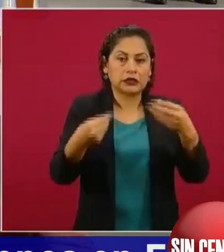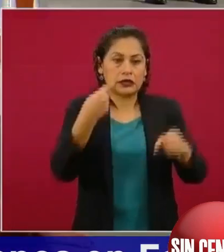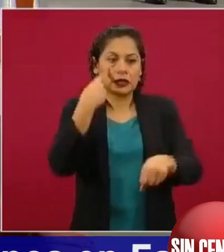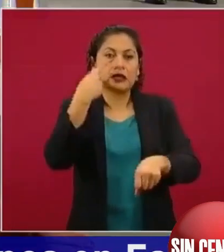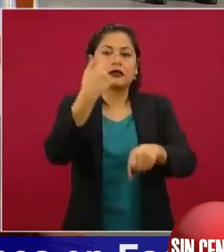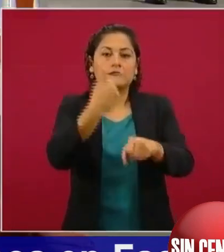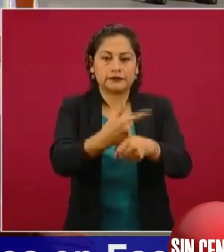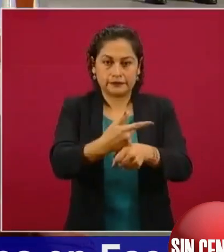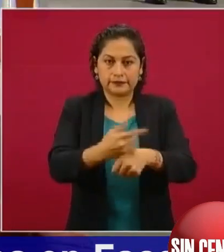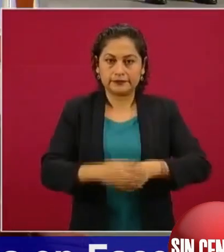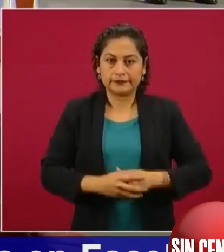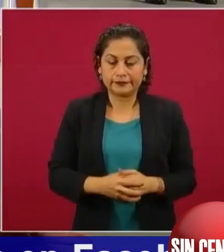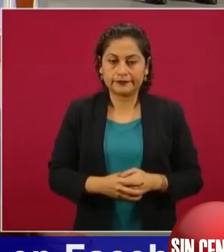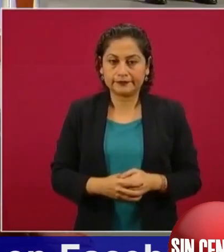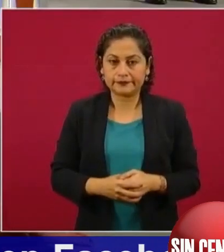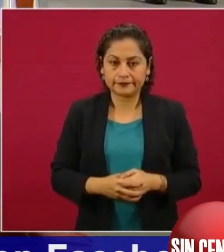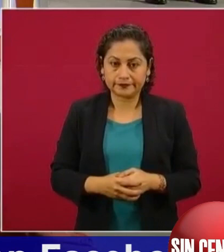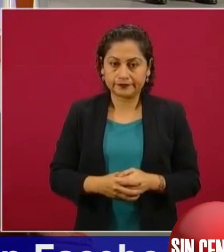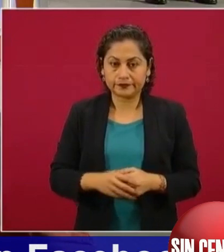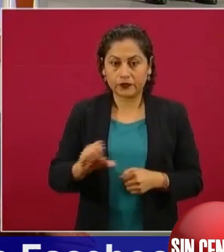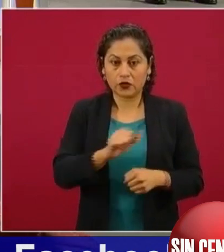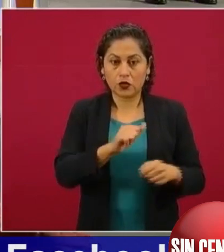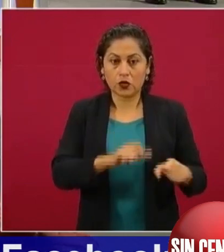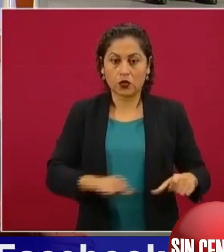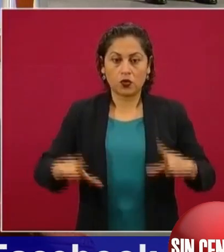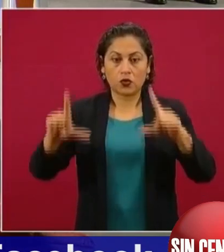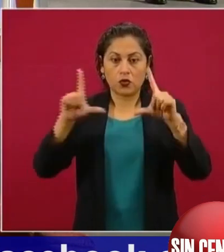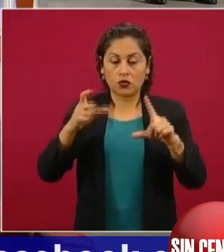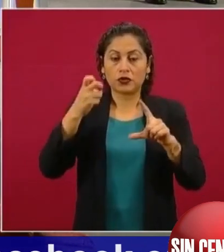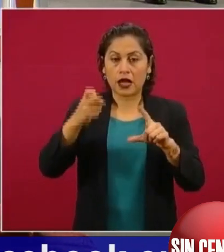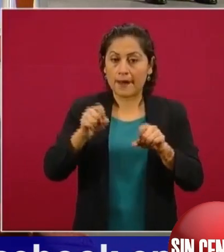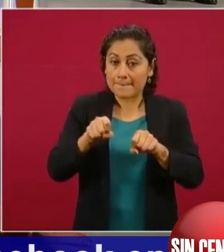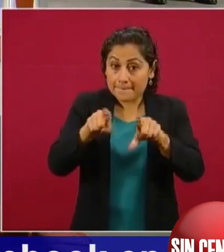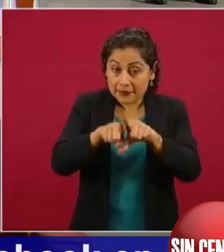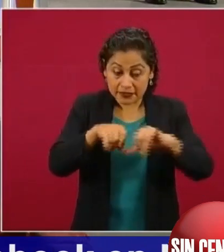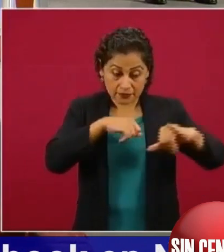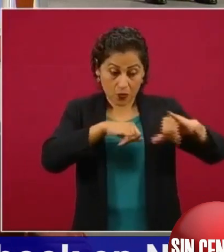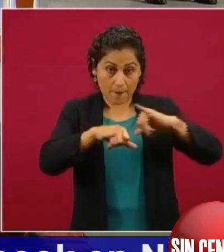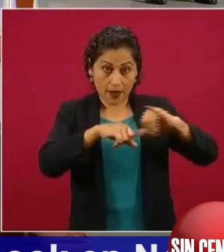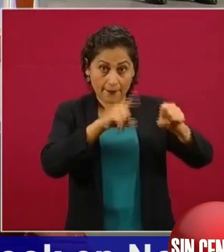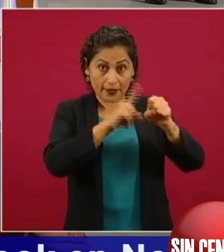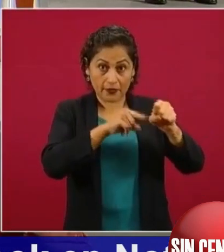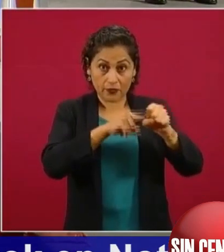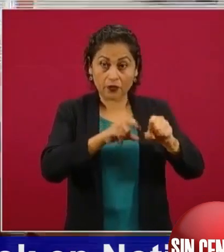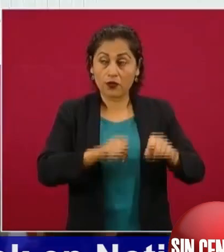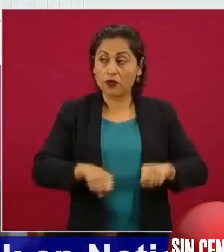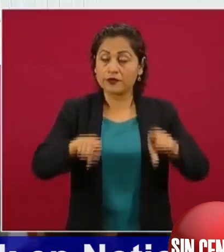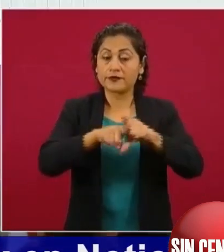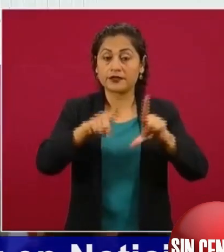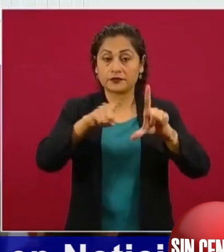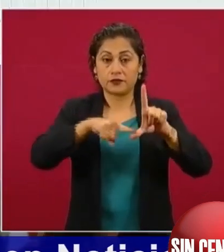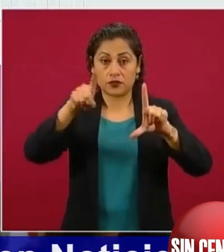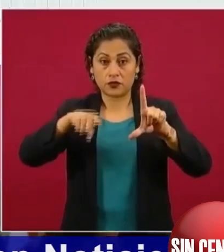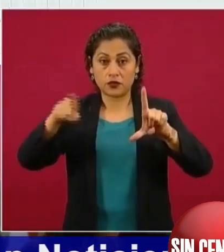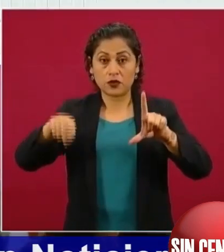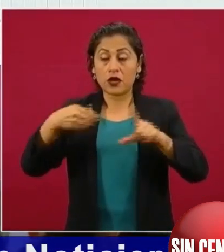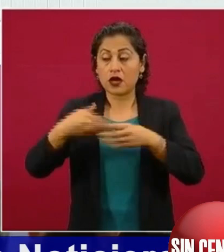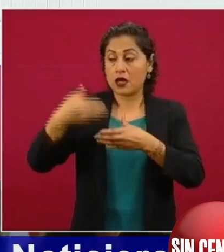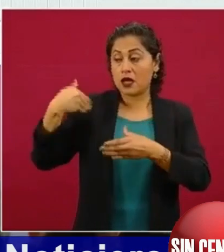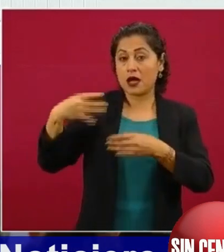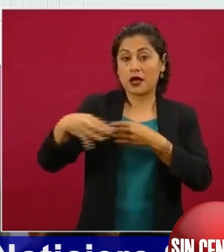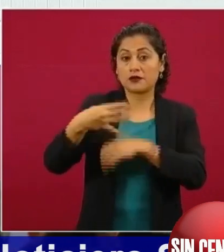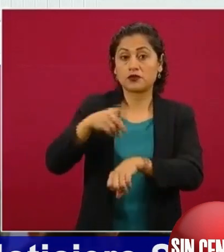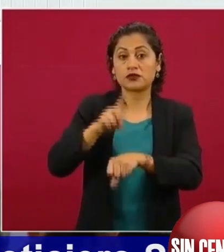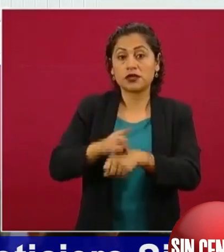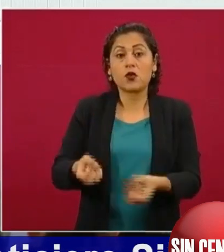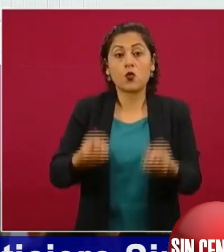La siguiente. Aquí vemos la misma curva epidémica nacional, es la que acabo de explicar, son los casos estimados de los últimos 14 días y